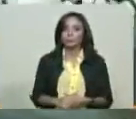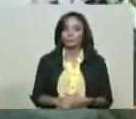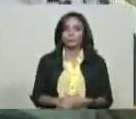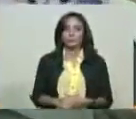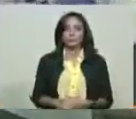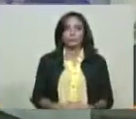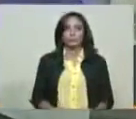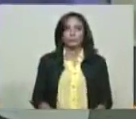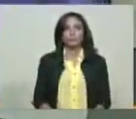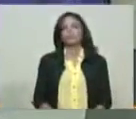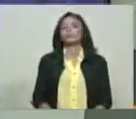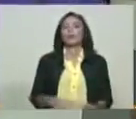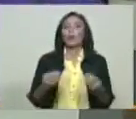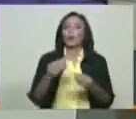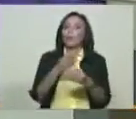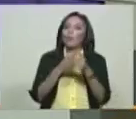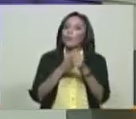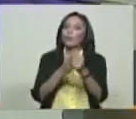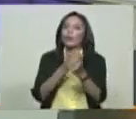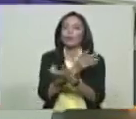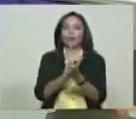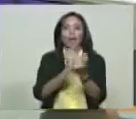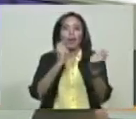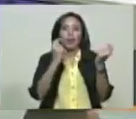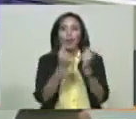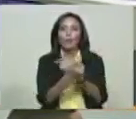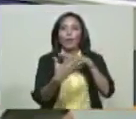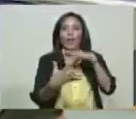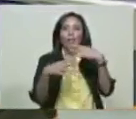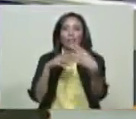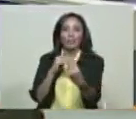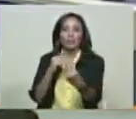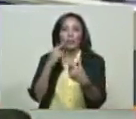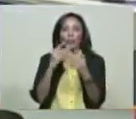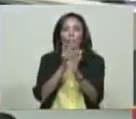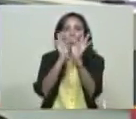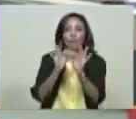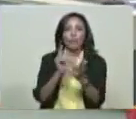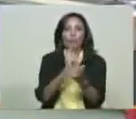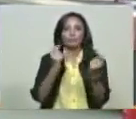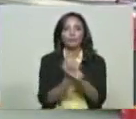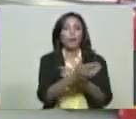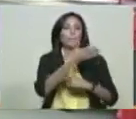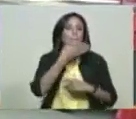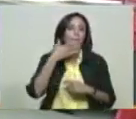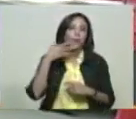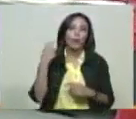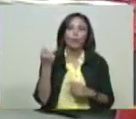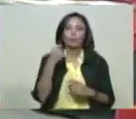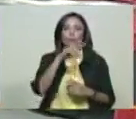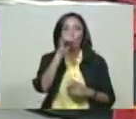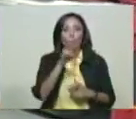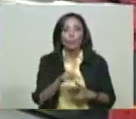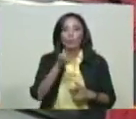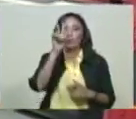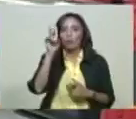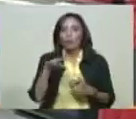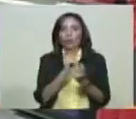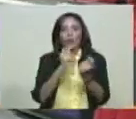en lo nuevo el cambio y las transformaciones en ser mejores yo les dijo a ustedes